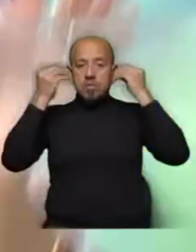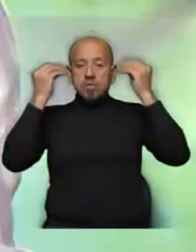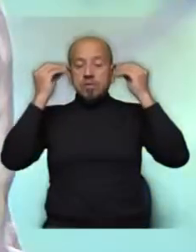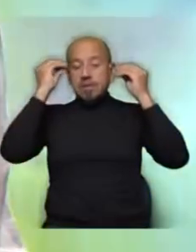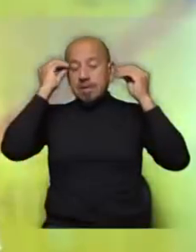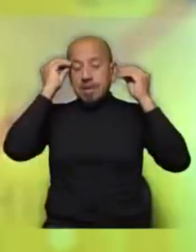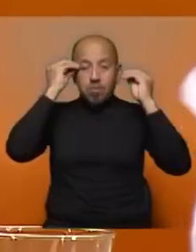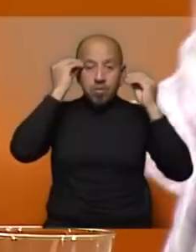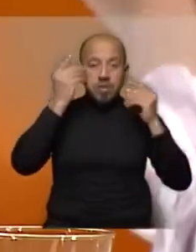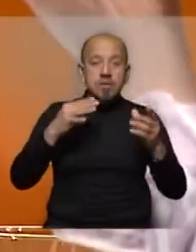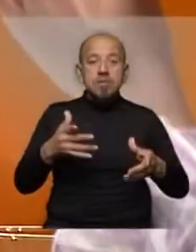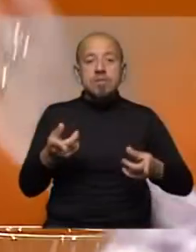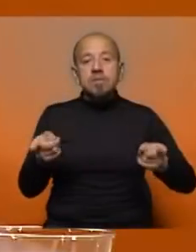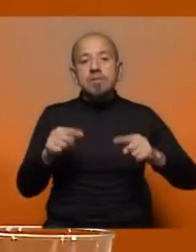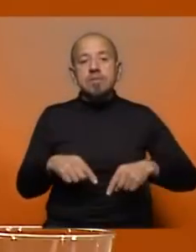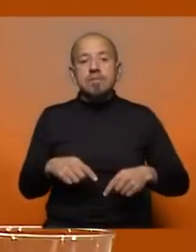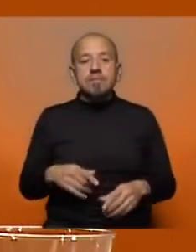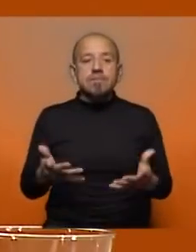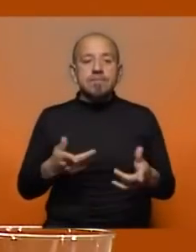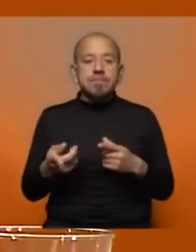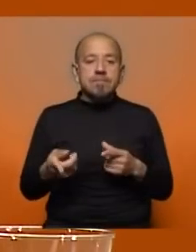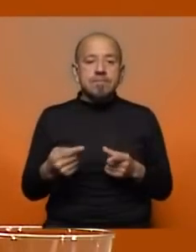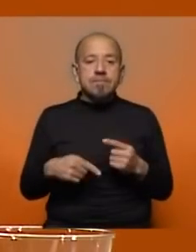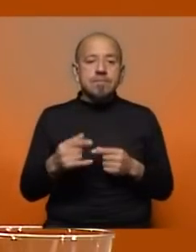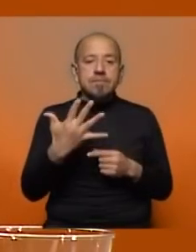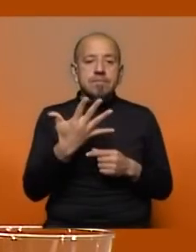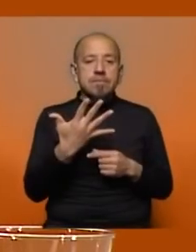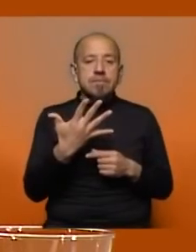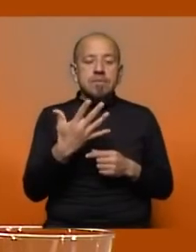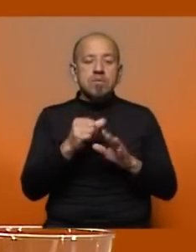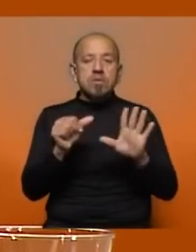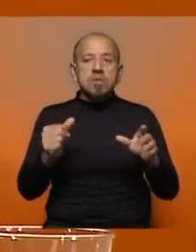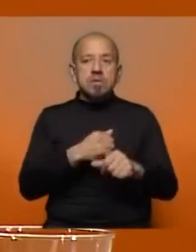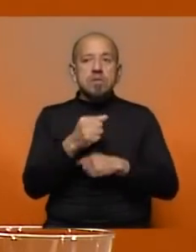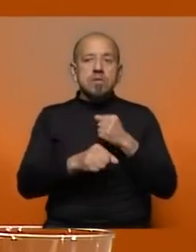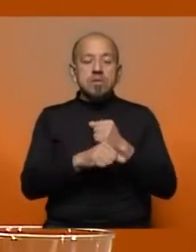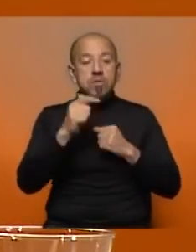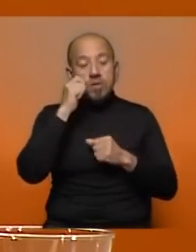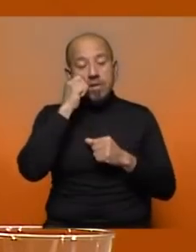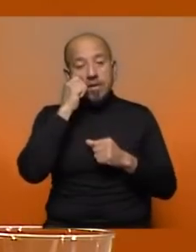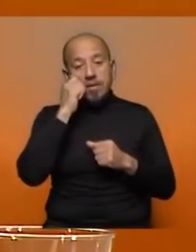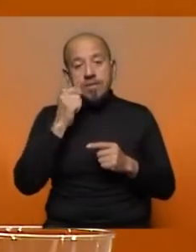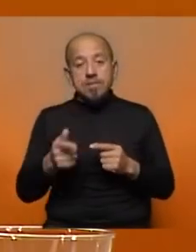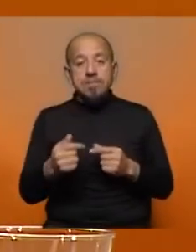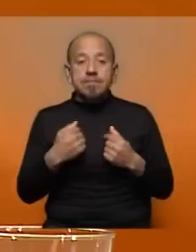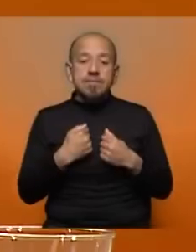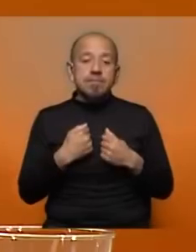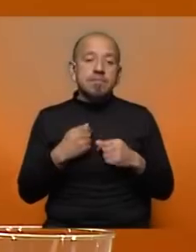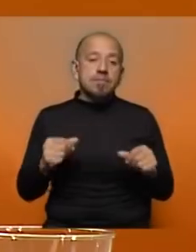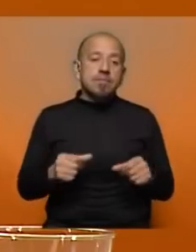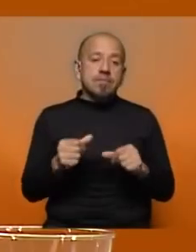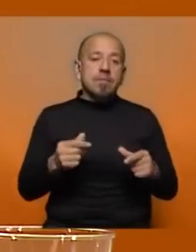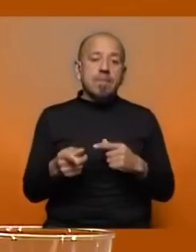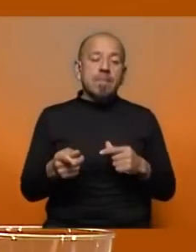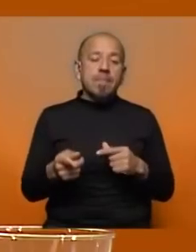tiene que eso sí lo que pasa que a esta altura de mi vida con 56 años eh yo hago las cosas